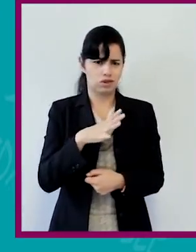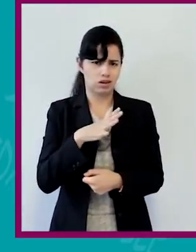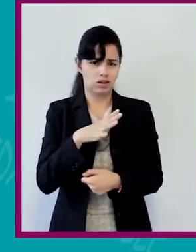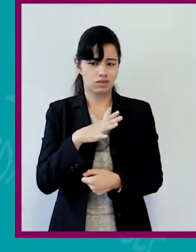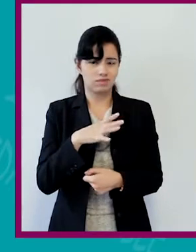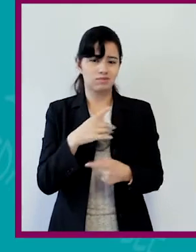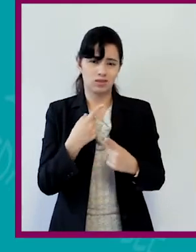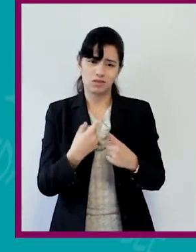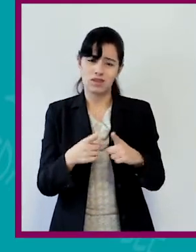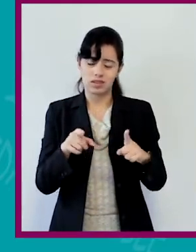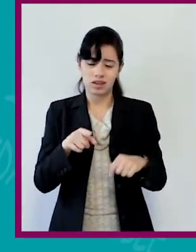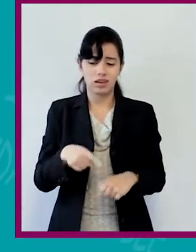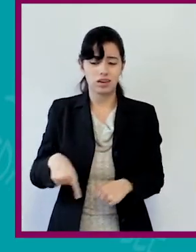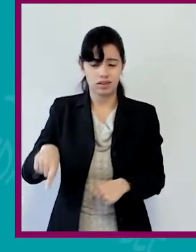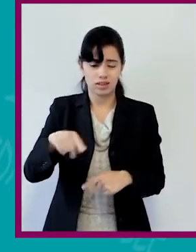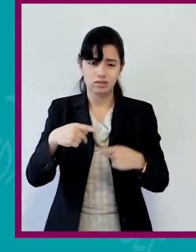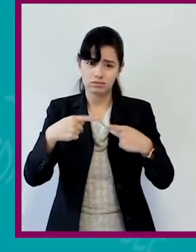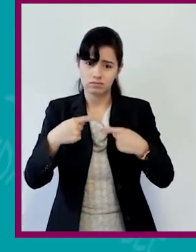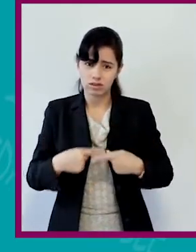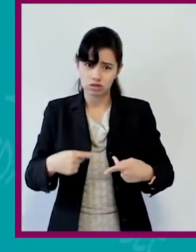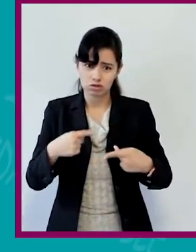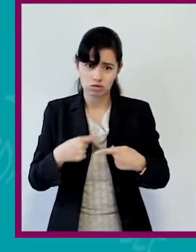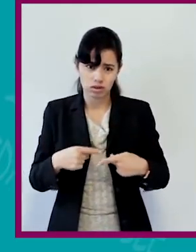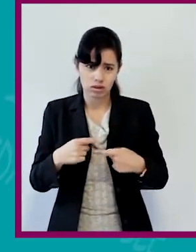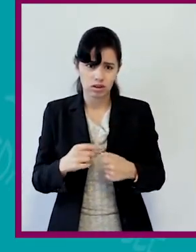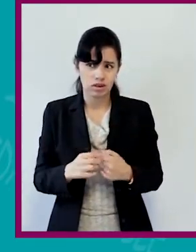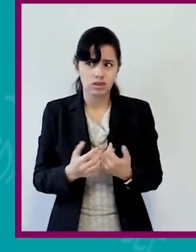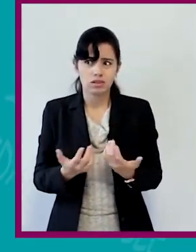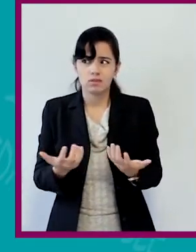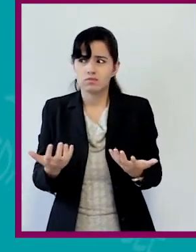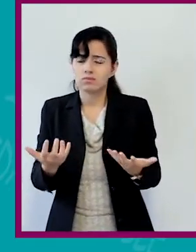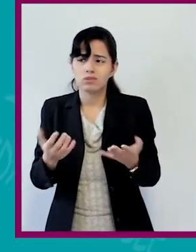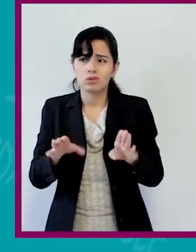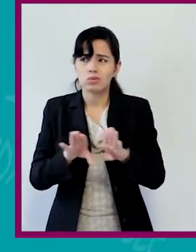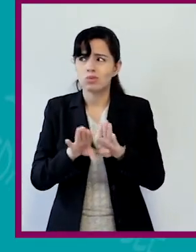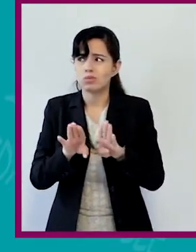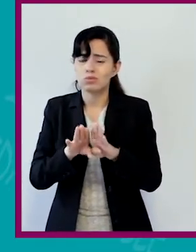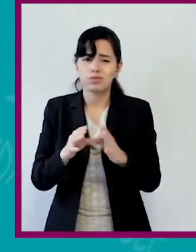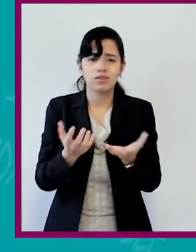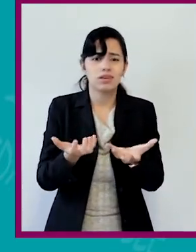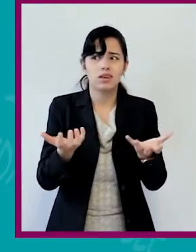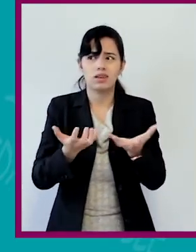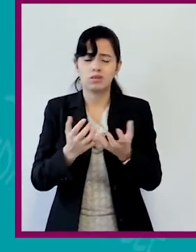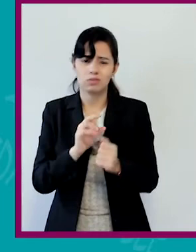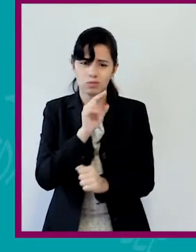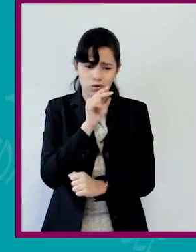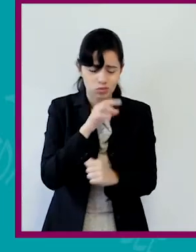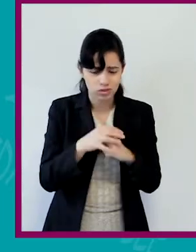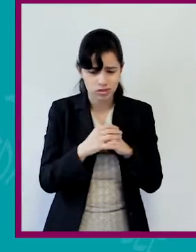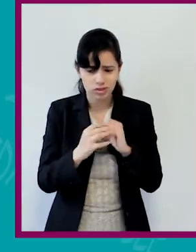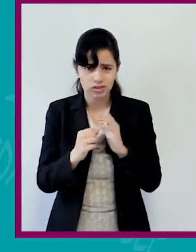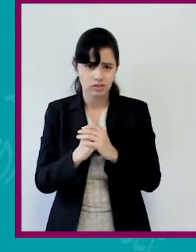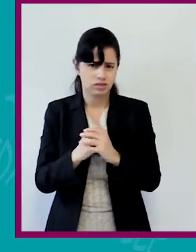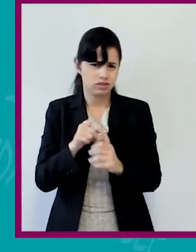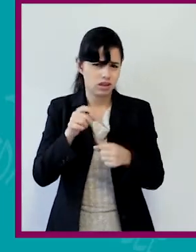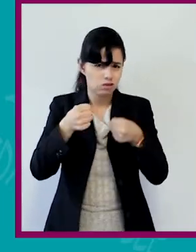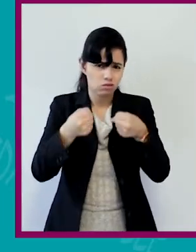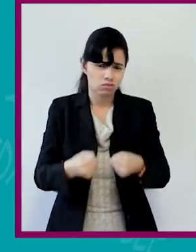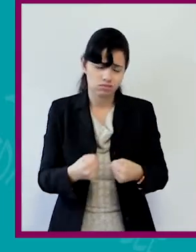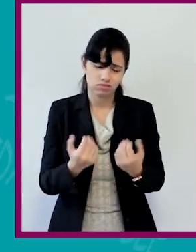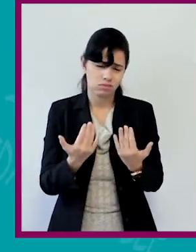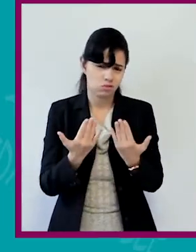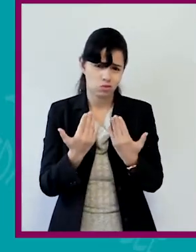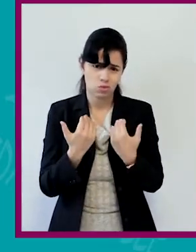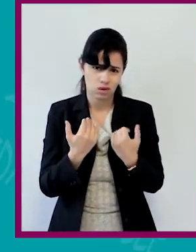que controlan todo frente a personas que solo padecen la realidad, que no saben ni cómo habérselas con la